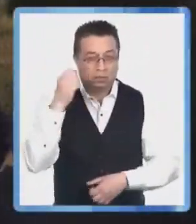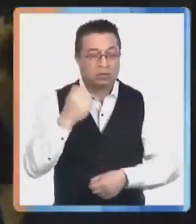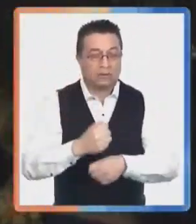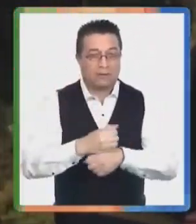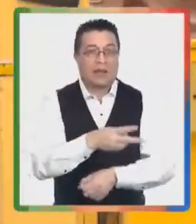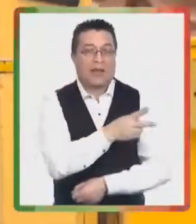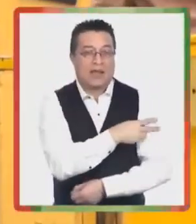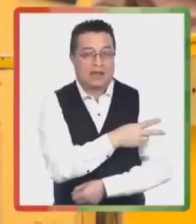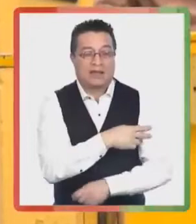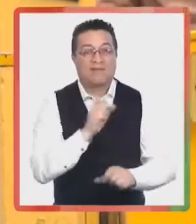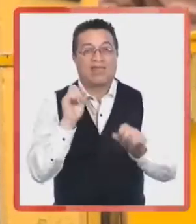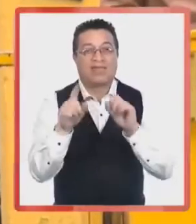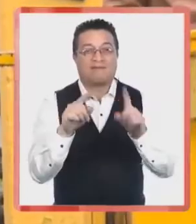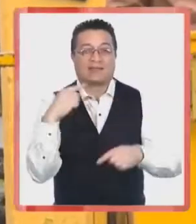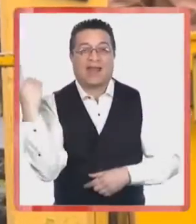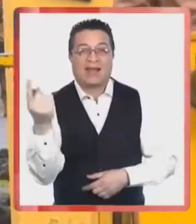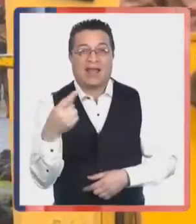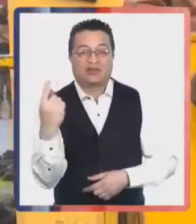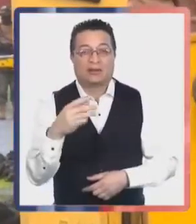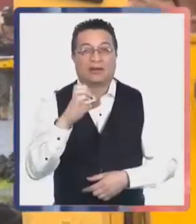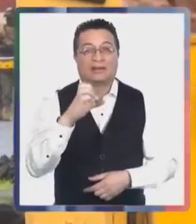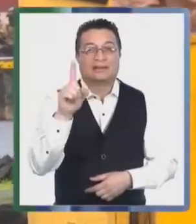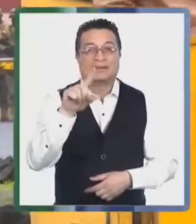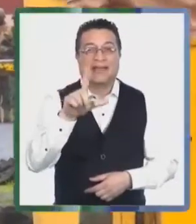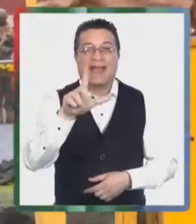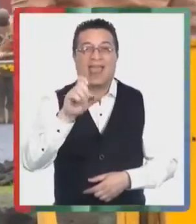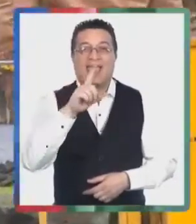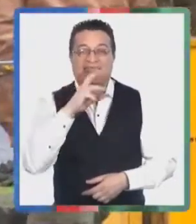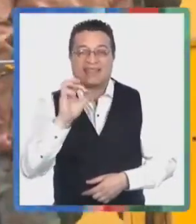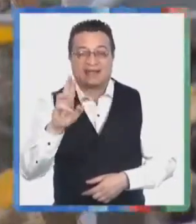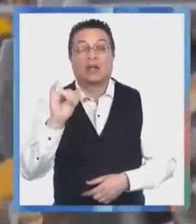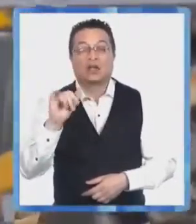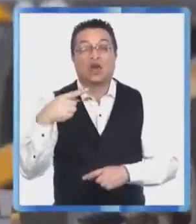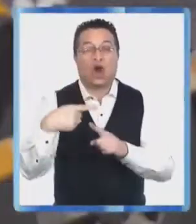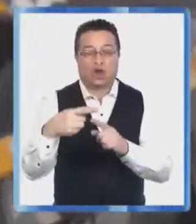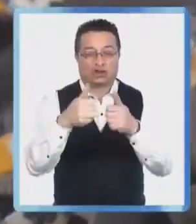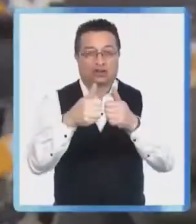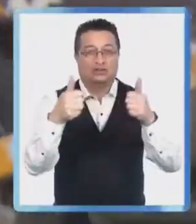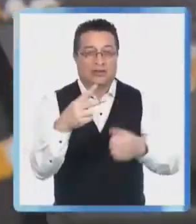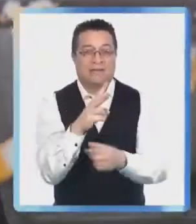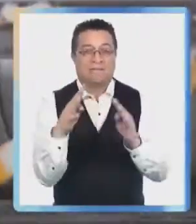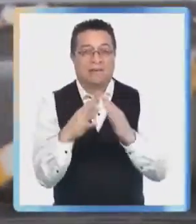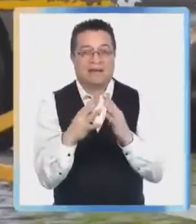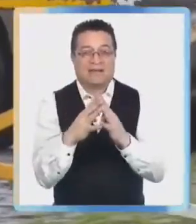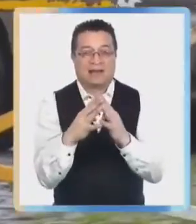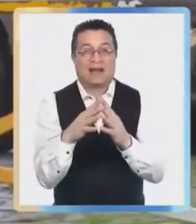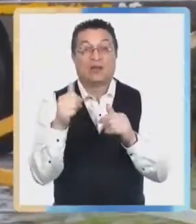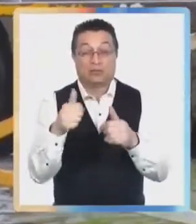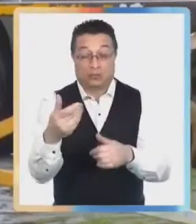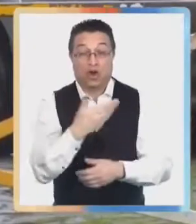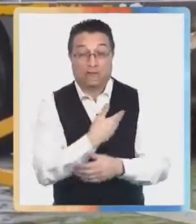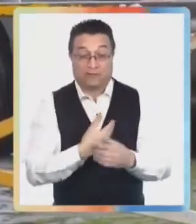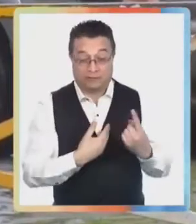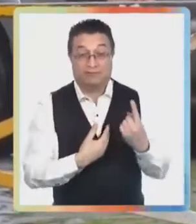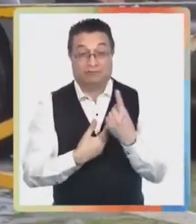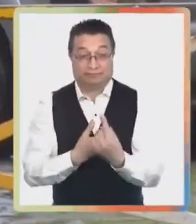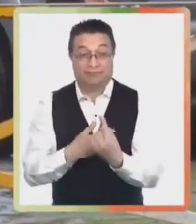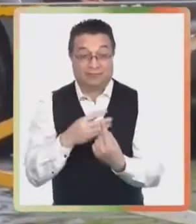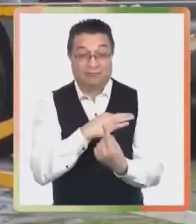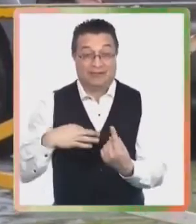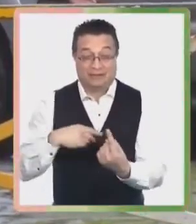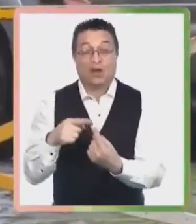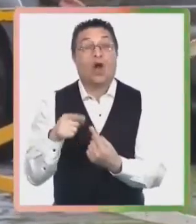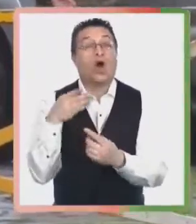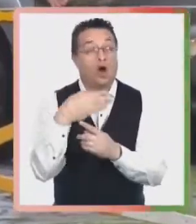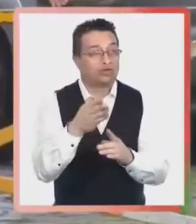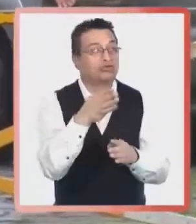con el jefe de la Defensa Nacional, Edward Slater, y otros mandos militares. La autoridad de gobierno también se trasladó a otros